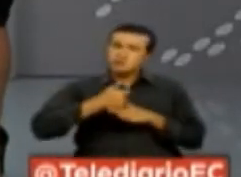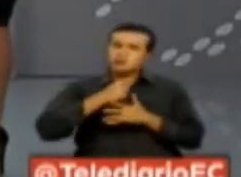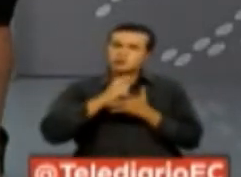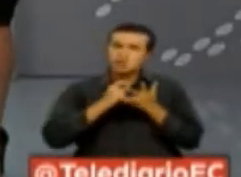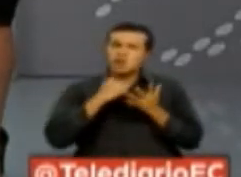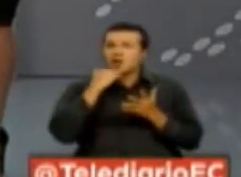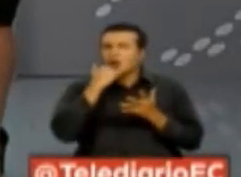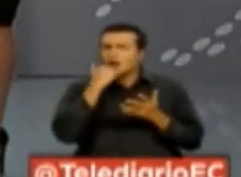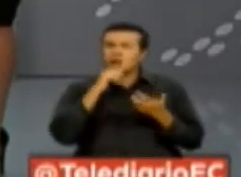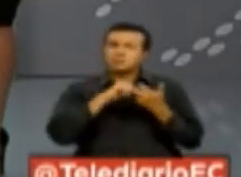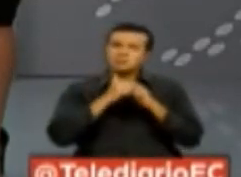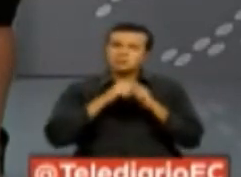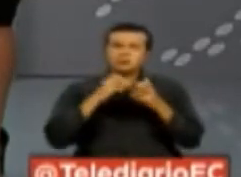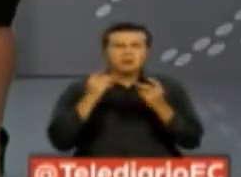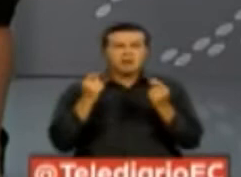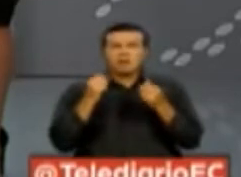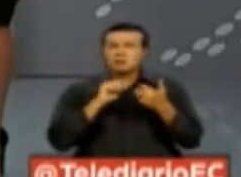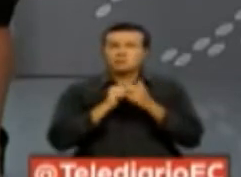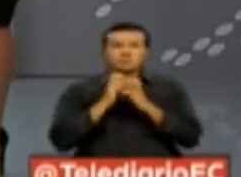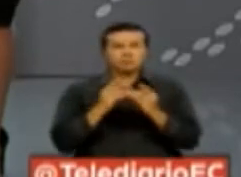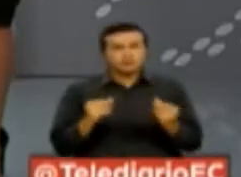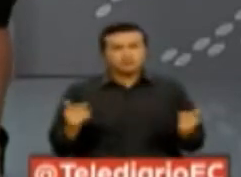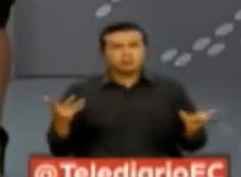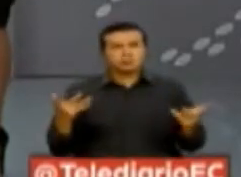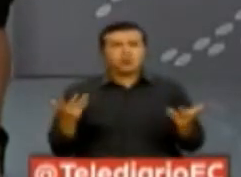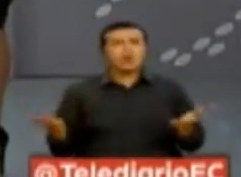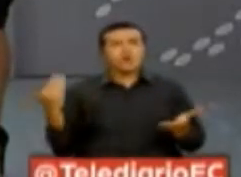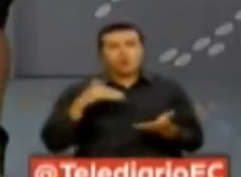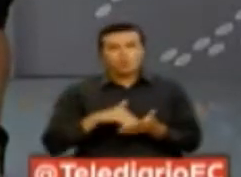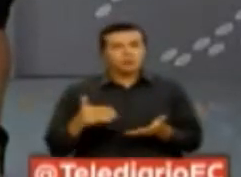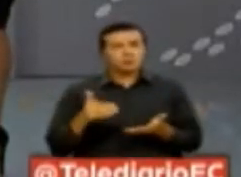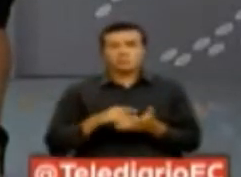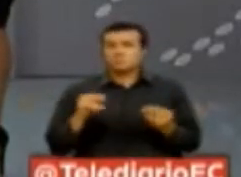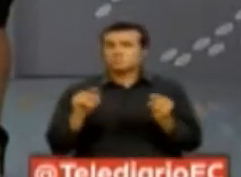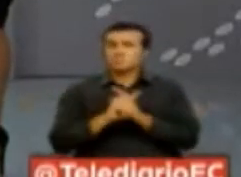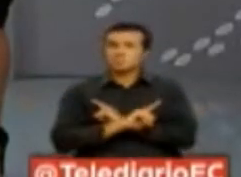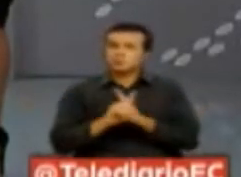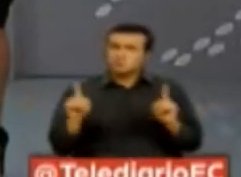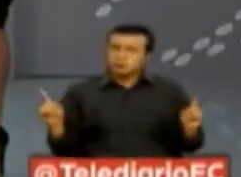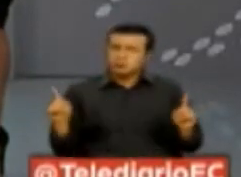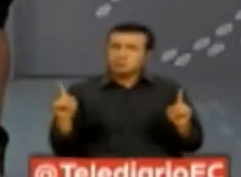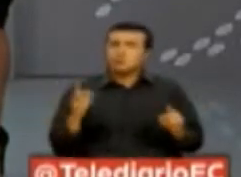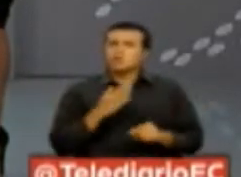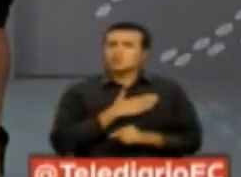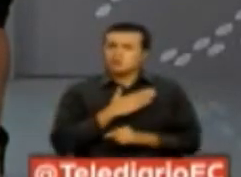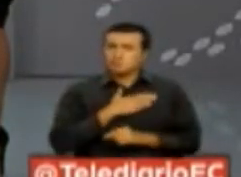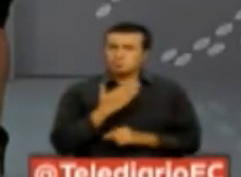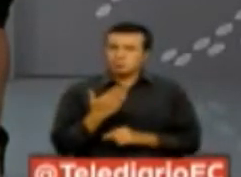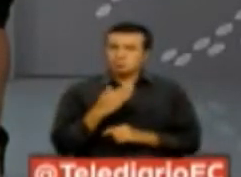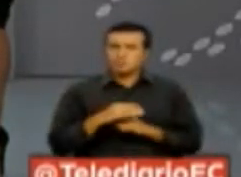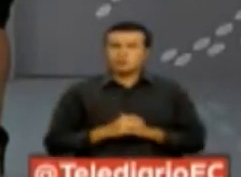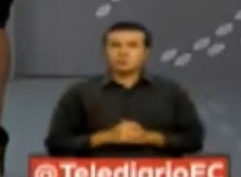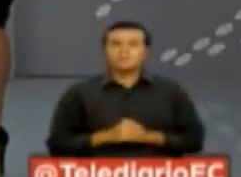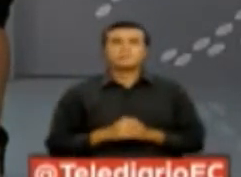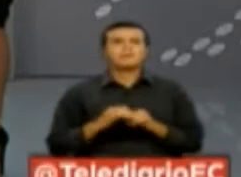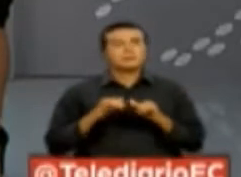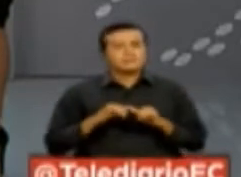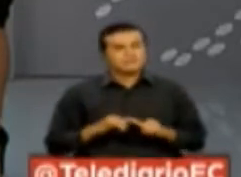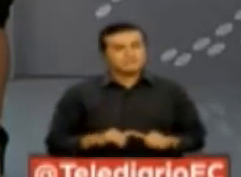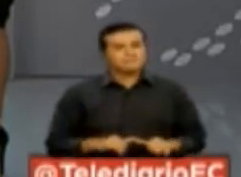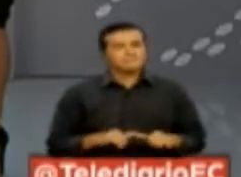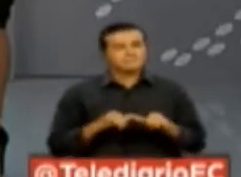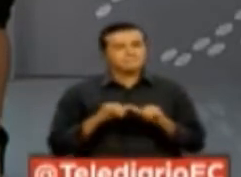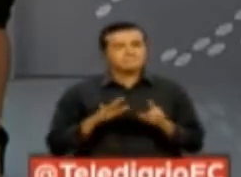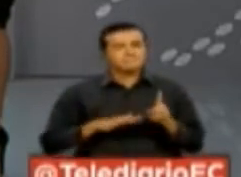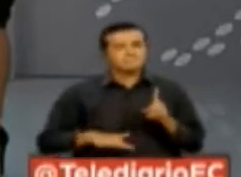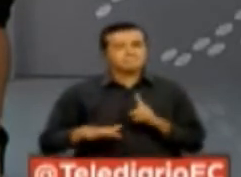deberían tomar algunas acciones inmediatas para evitar que esto se vuelva a repetir cada año bueno considerar todo el que sea un llamado lo siguió hablando